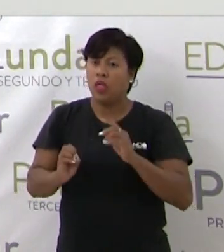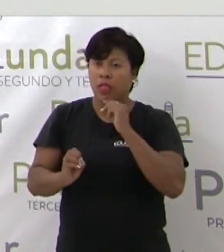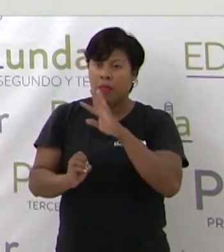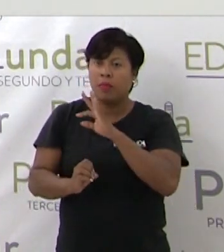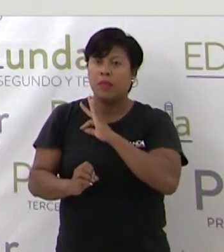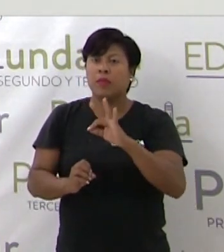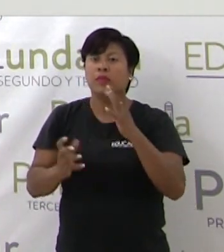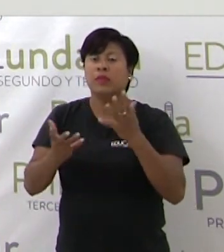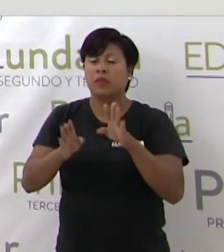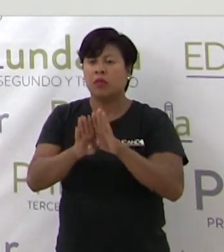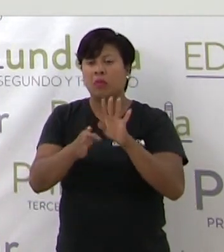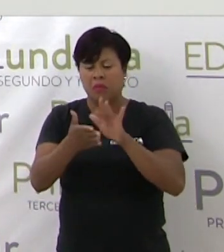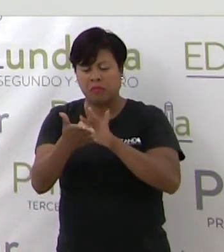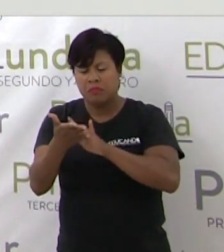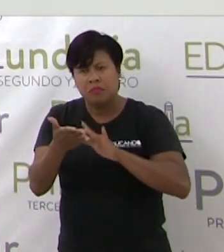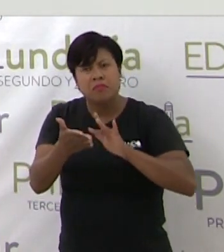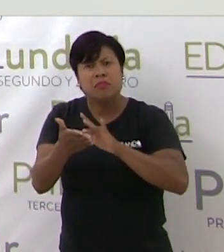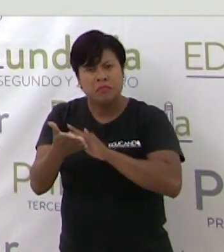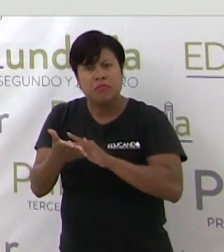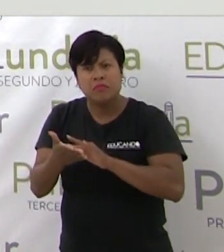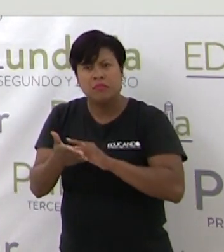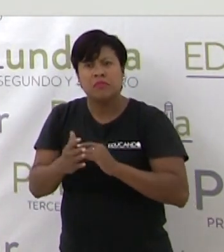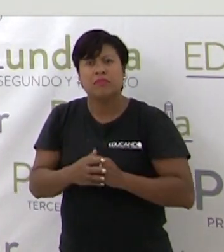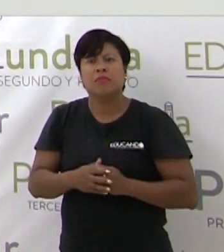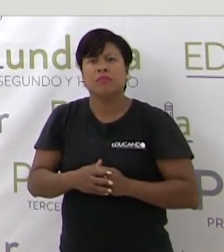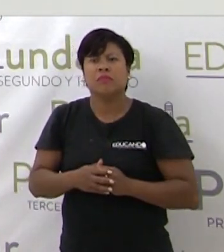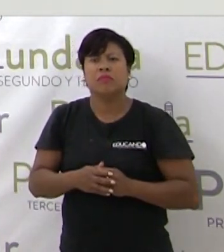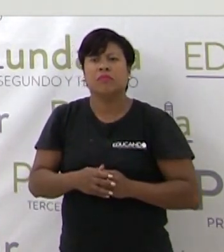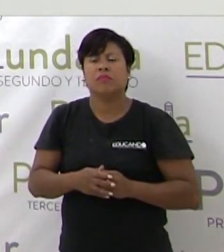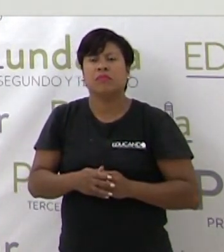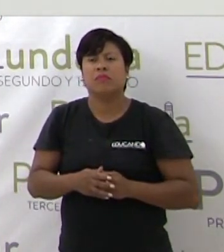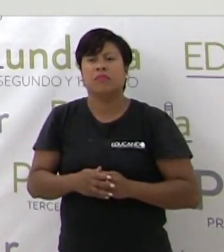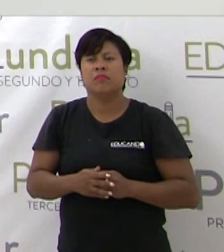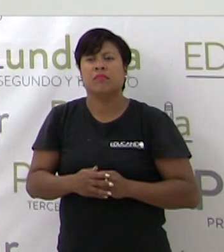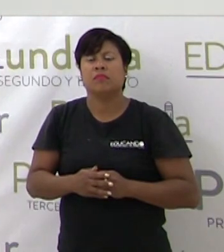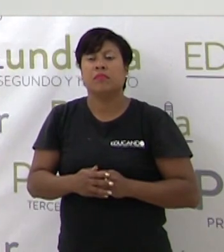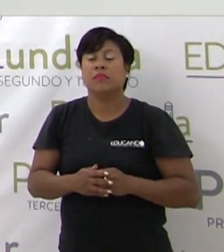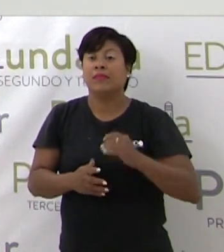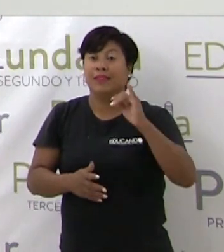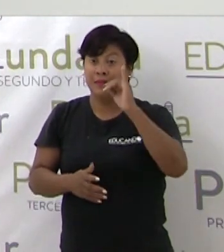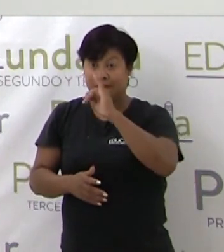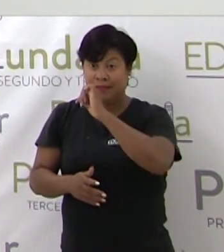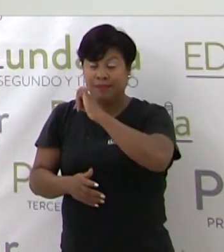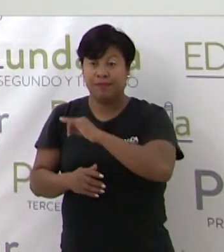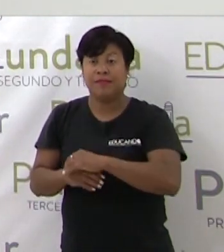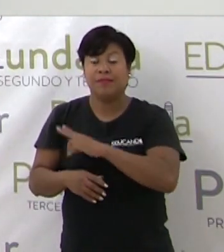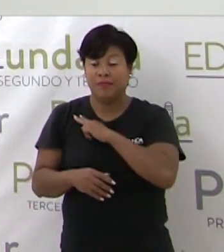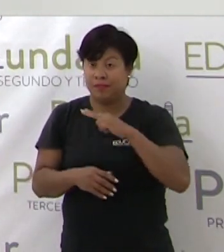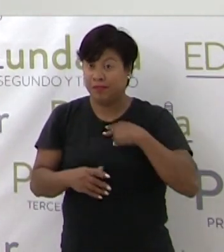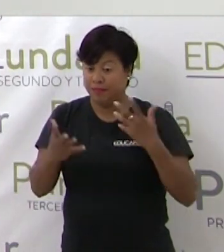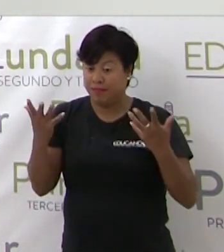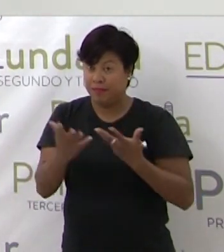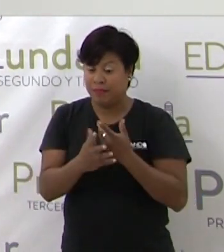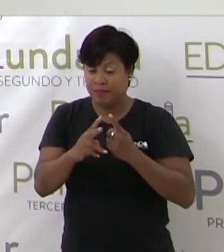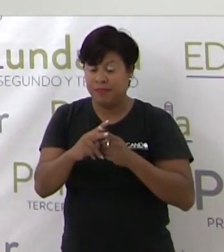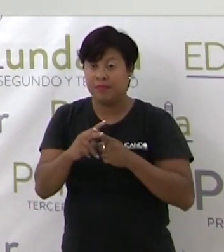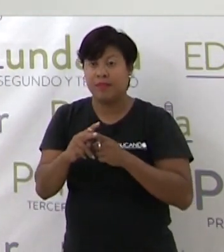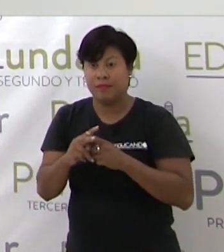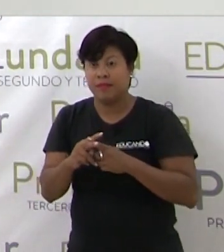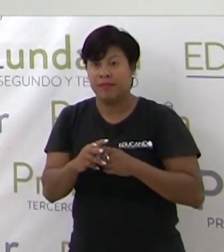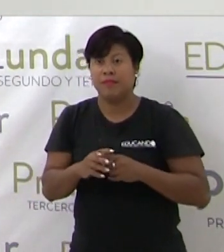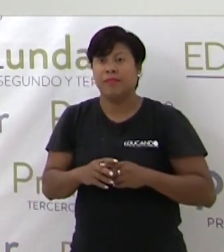utilizando nuestra calculadora, mis niños, niñas, y si hacemos el cálculo, pues toca de a